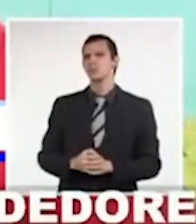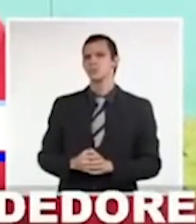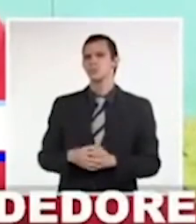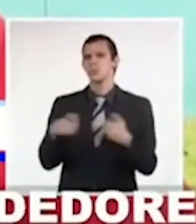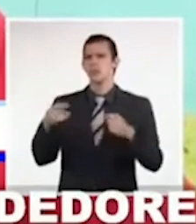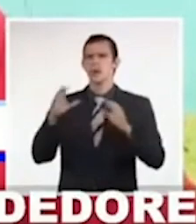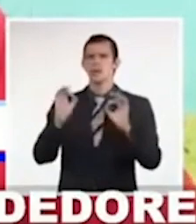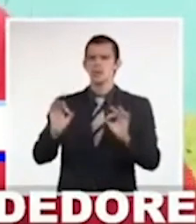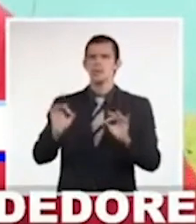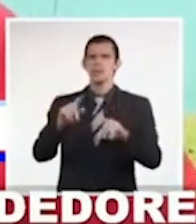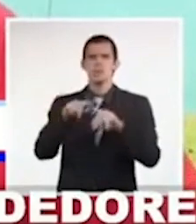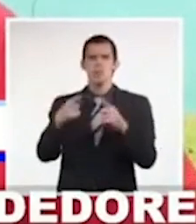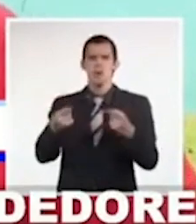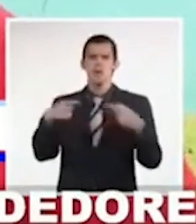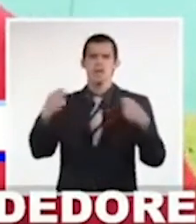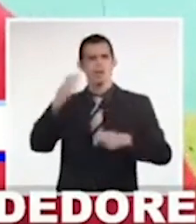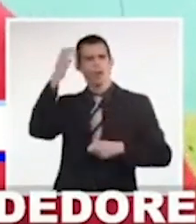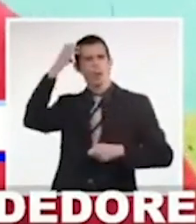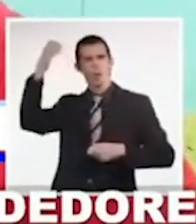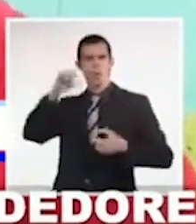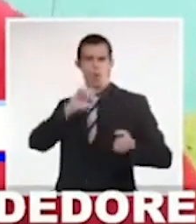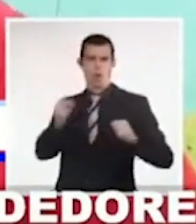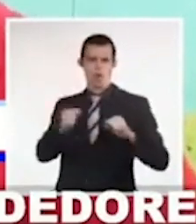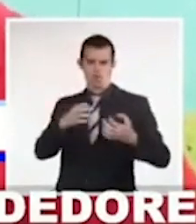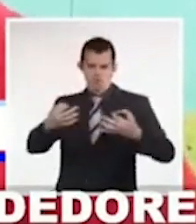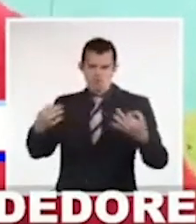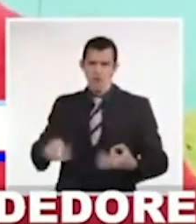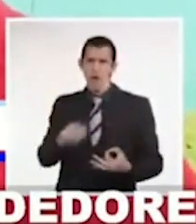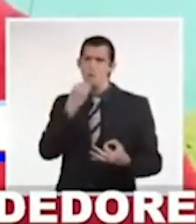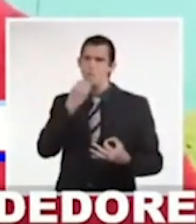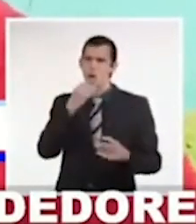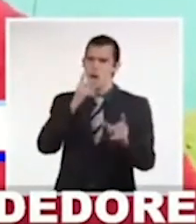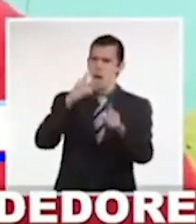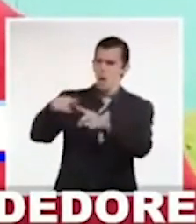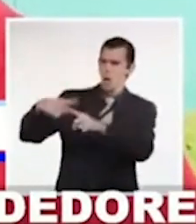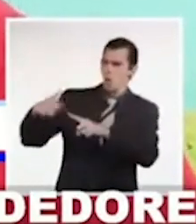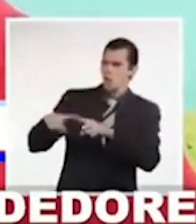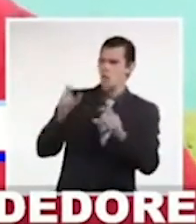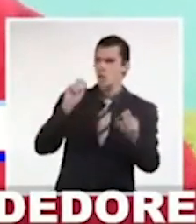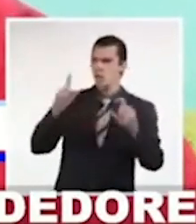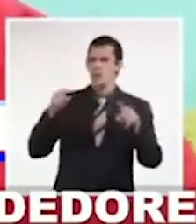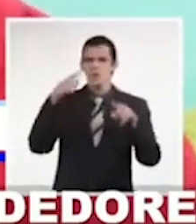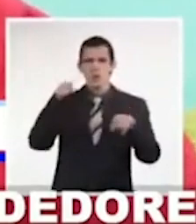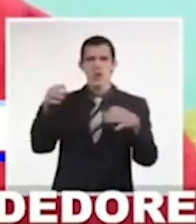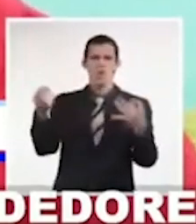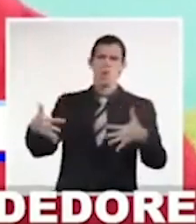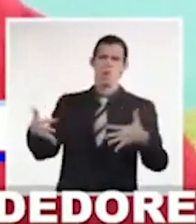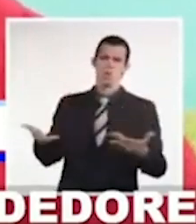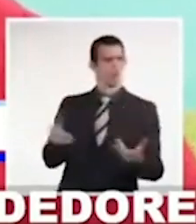por definición, lo que te va a llevar es a la pobreza, no va a generar riquezas.